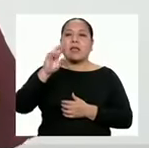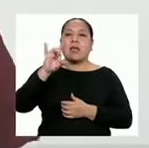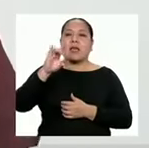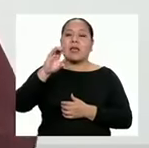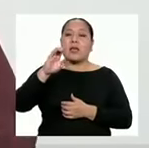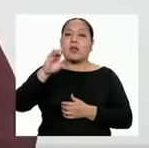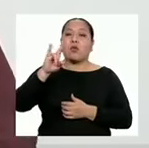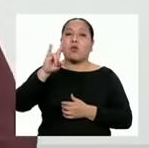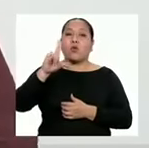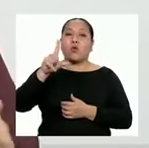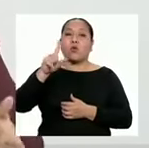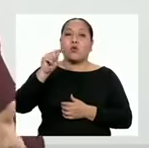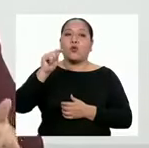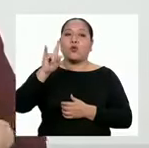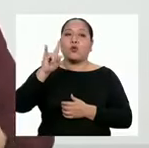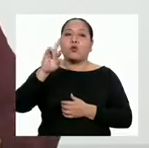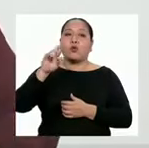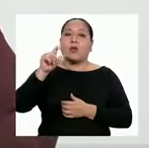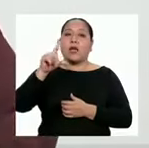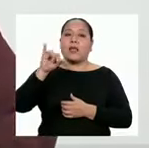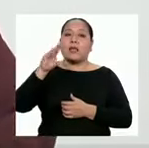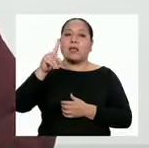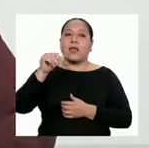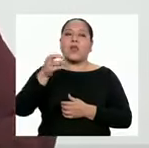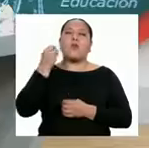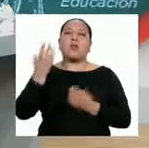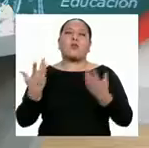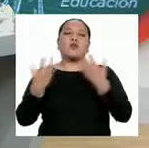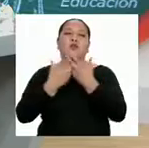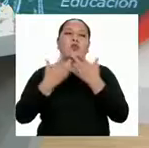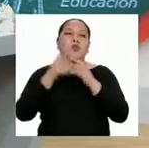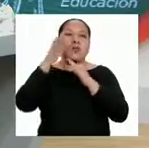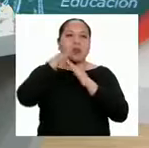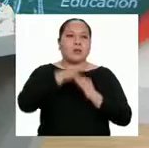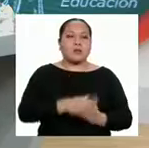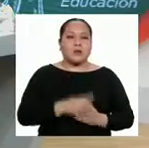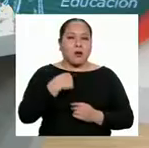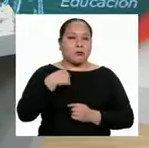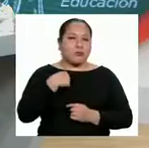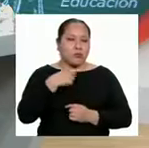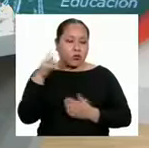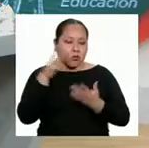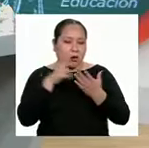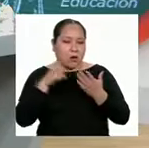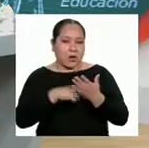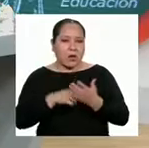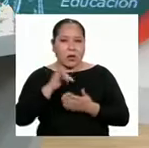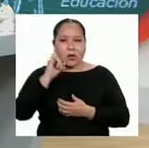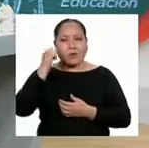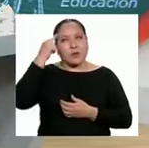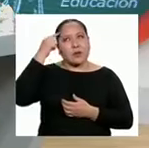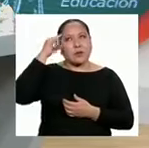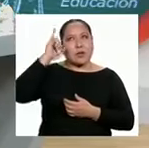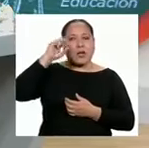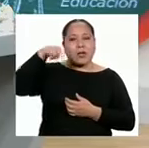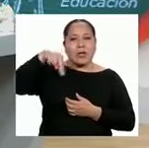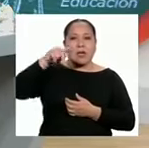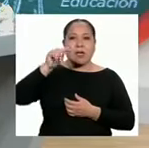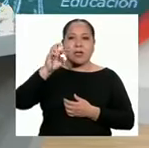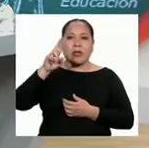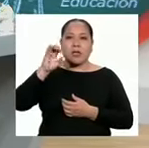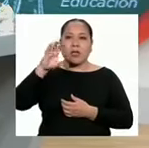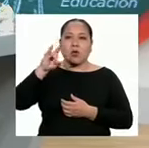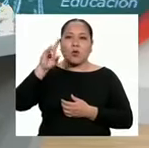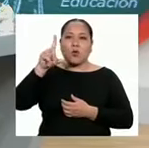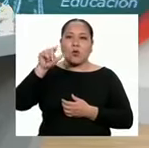interculturalidad y qué tiene que ver con la discriminación? Por lo leído, sospecho que interculturalidad es un